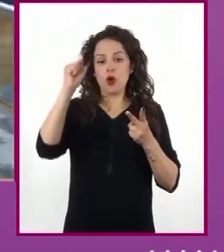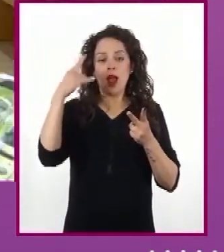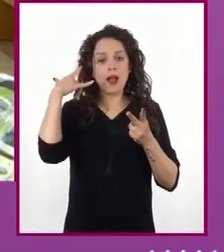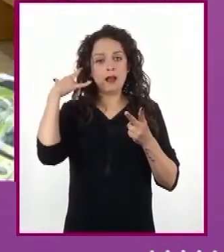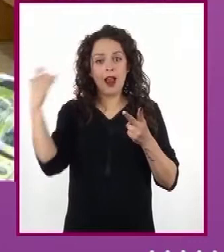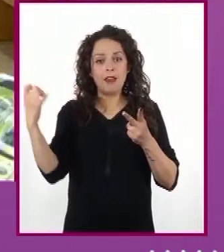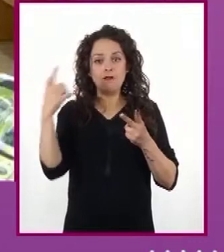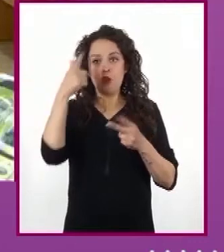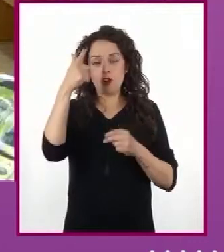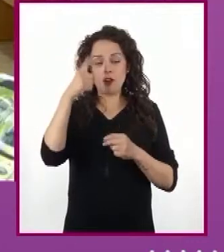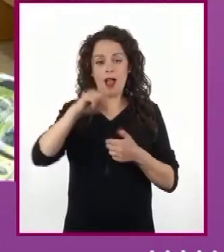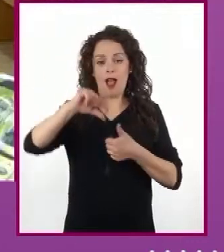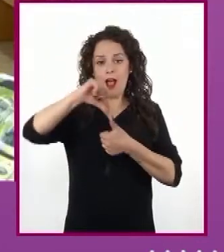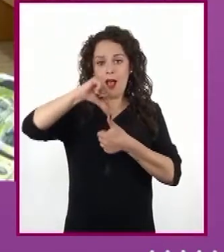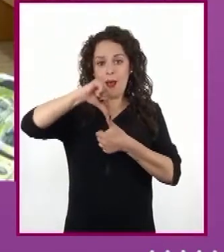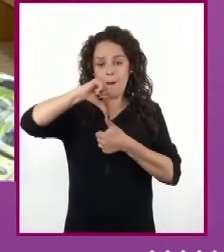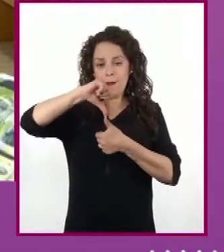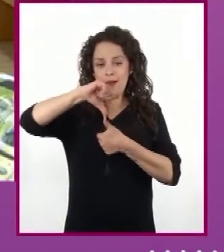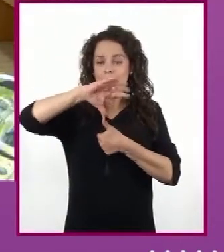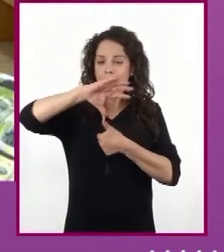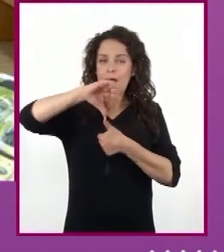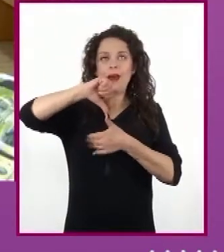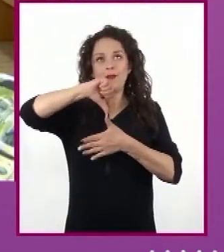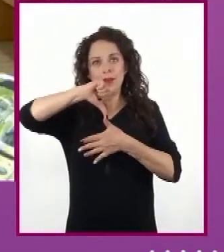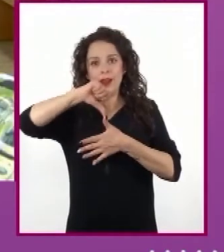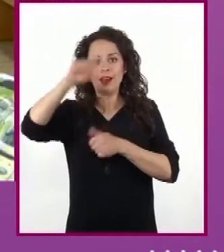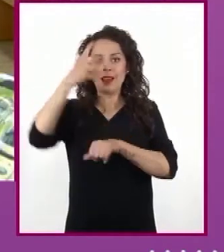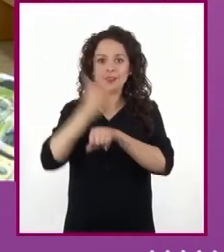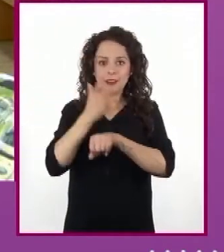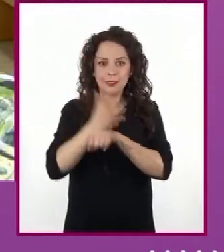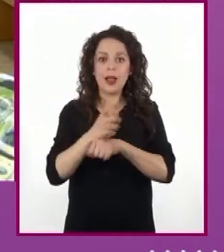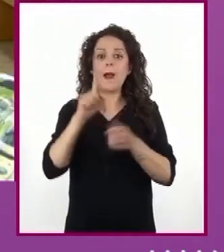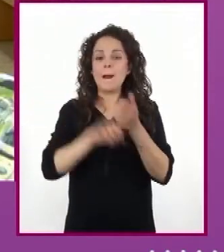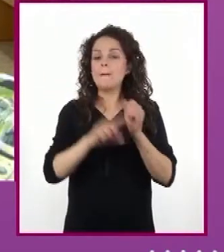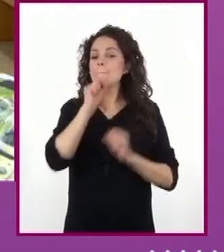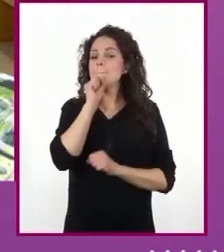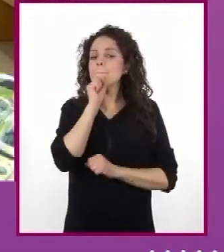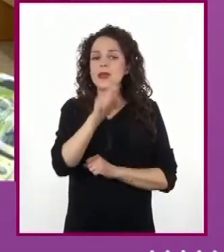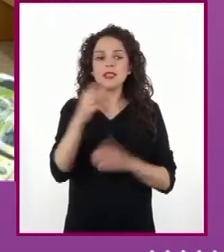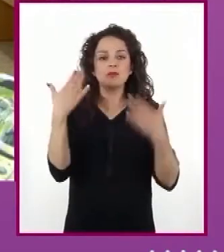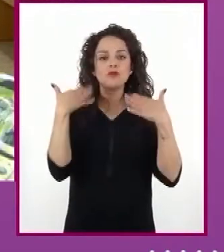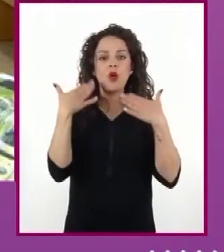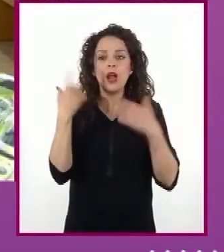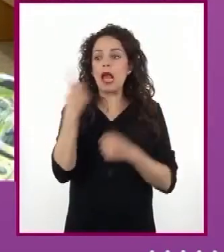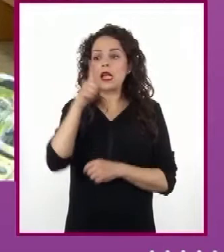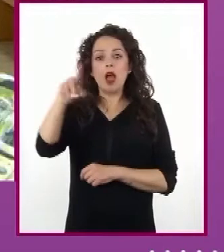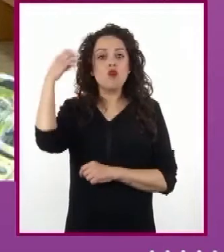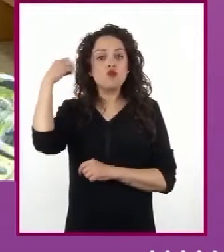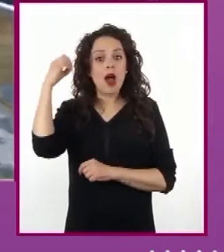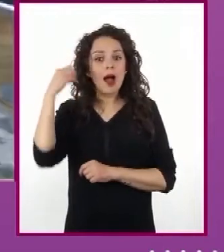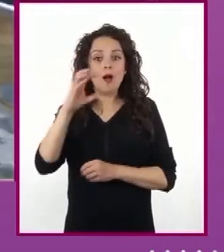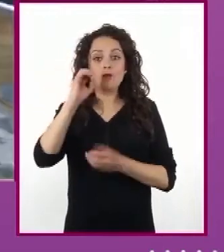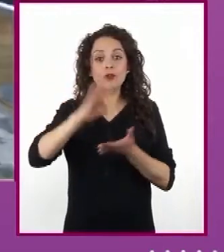América tienen el mismo clima de la capital de Oaxaca. Gracias por comunicarte con